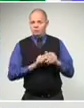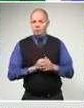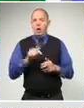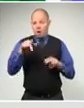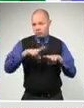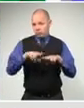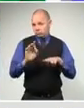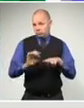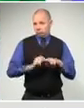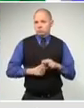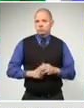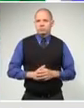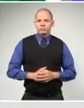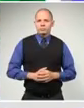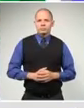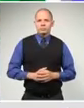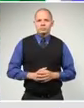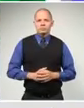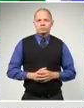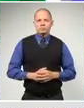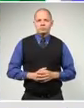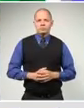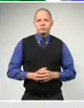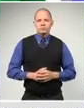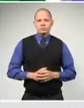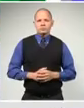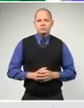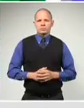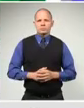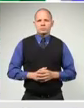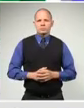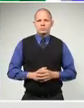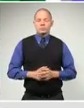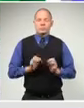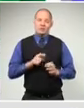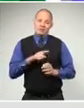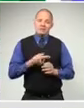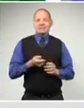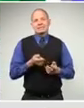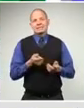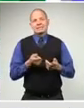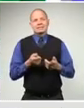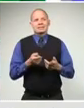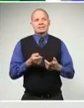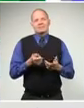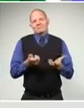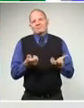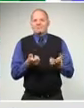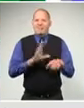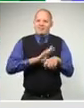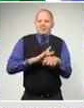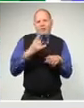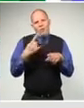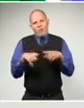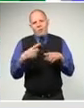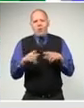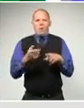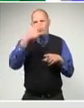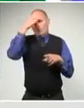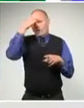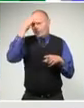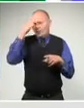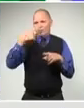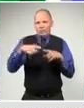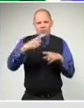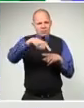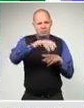Habana y por sus comorbilidades, por la enfermedad que padecía, o